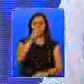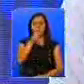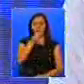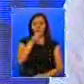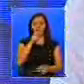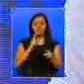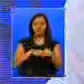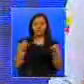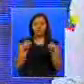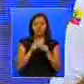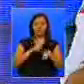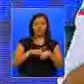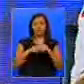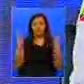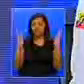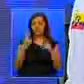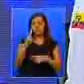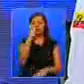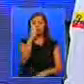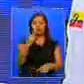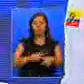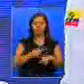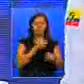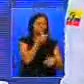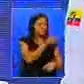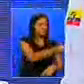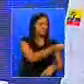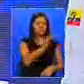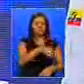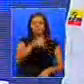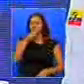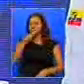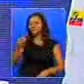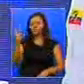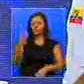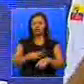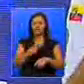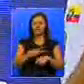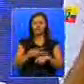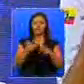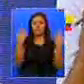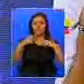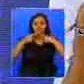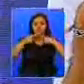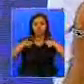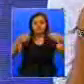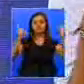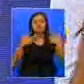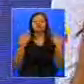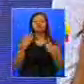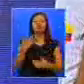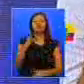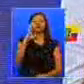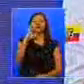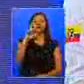que entrevistarme 2 veces. Tuvieron que hacer dos entrevistas seguidas que entiendo ya salieron al aire a través de